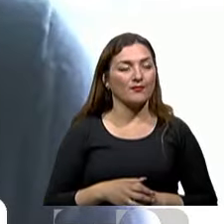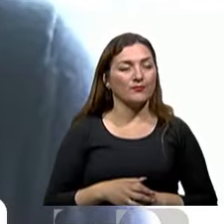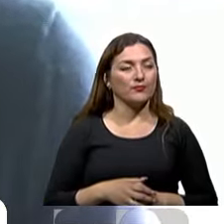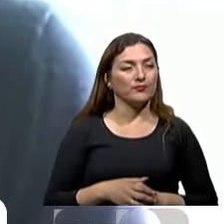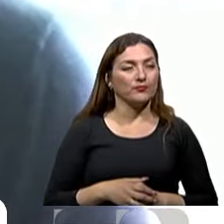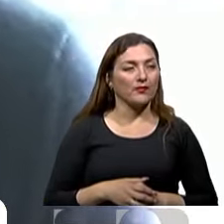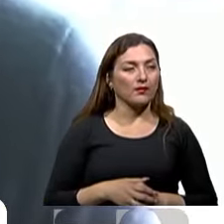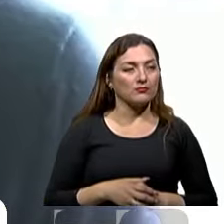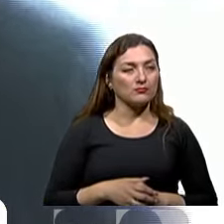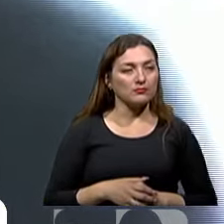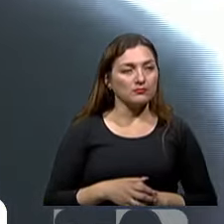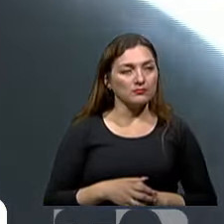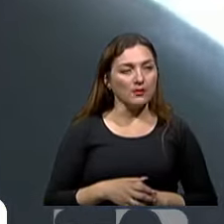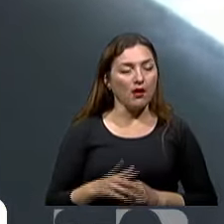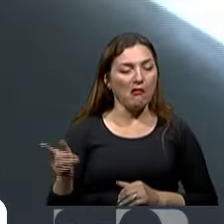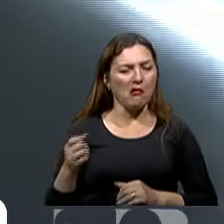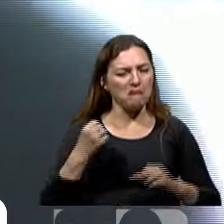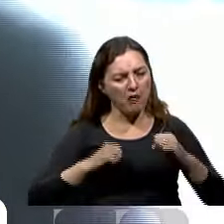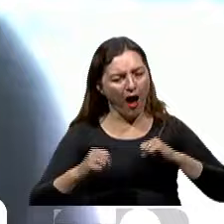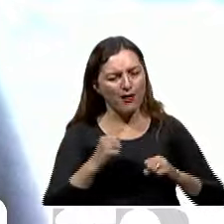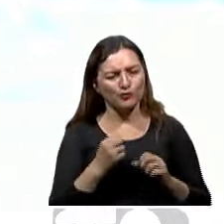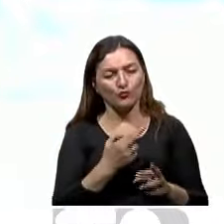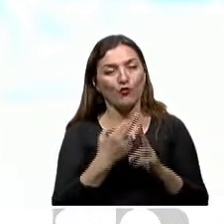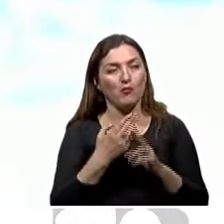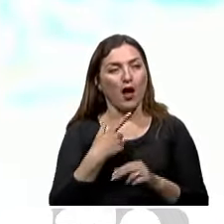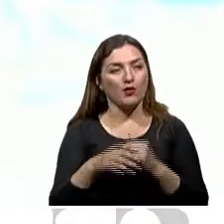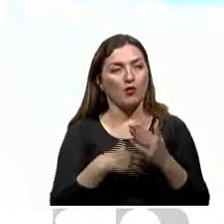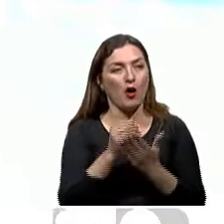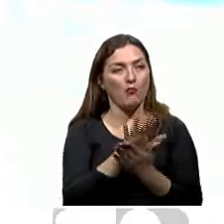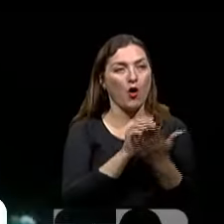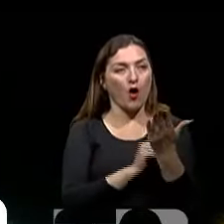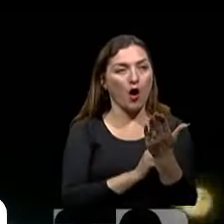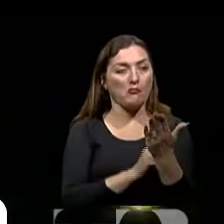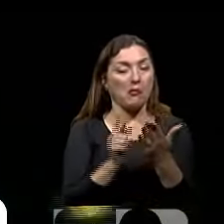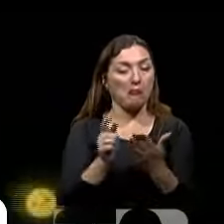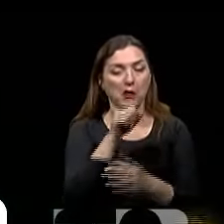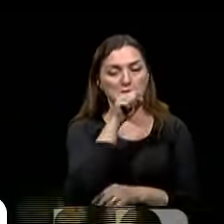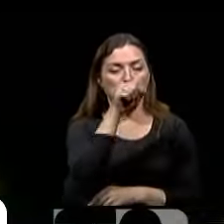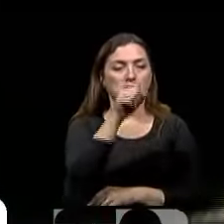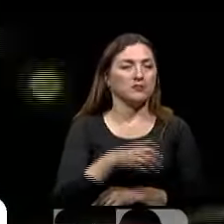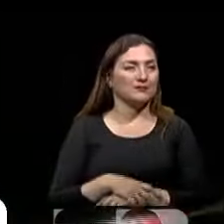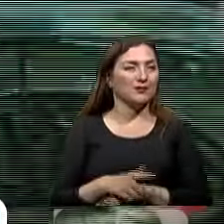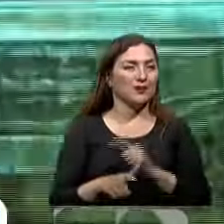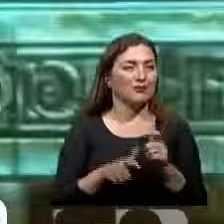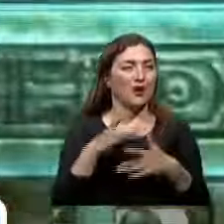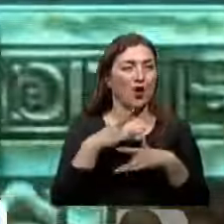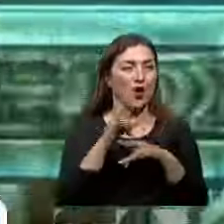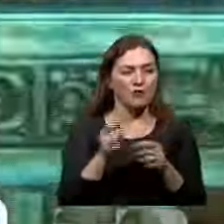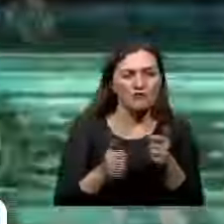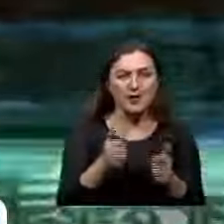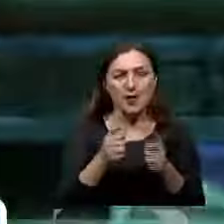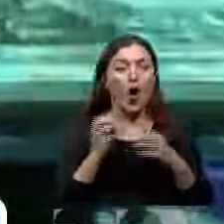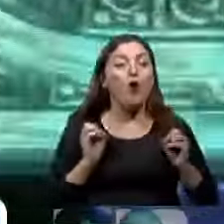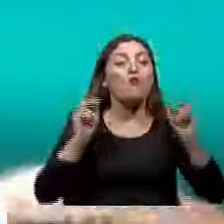lo que el trabajo y el esfuerzo y la pasión que le ha puesto a todo este proyecto inicial. Los apasionados por el videojuego tendrán